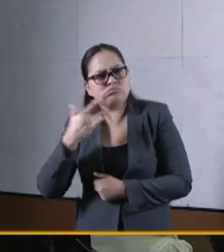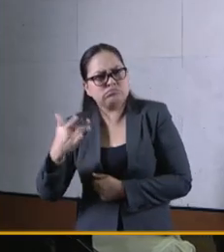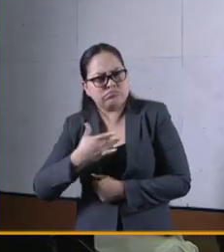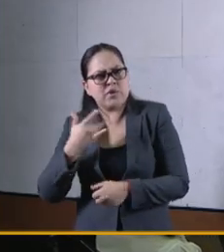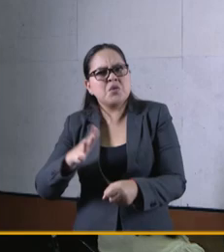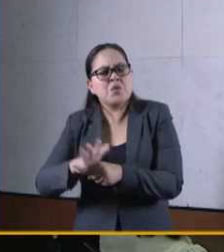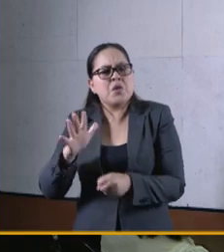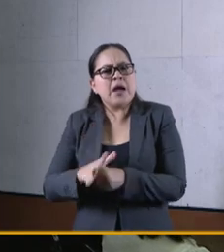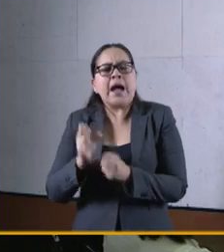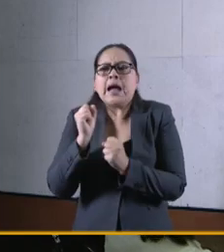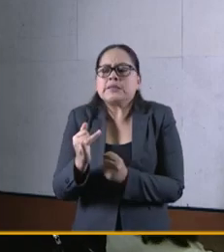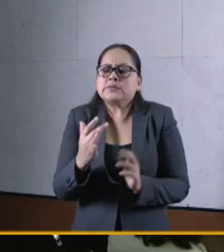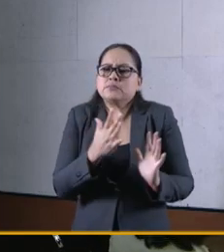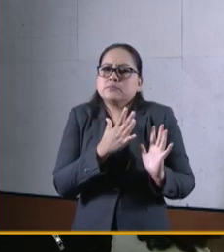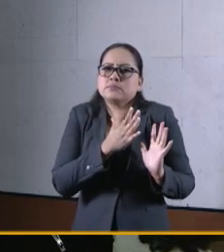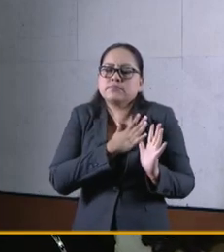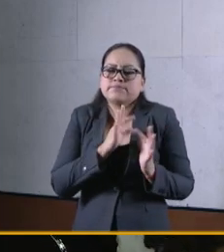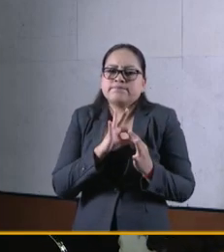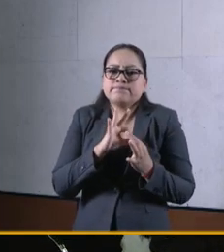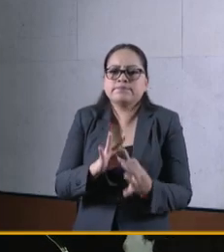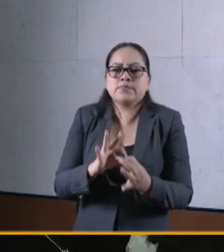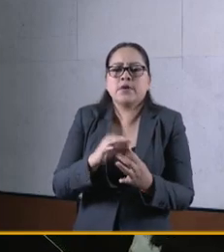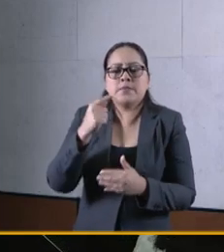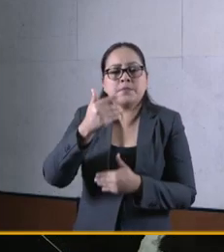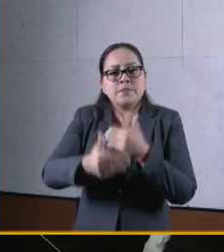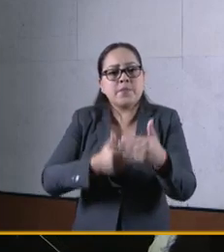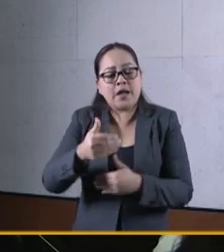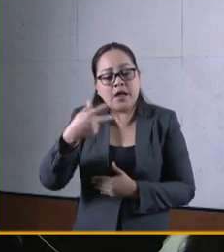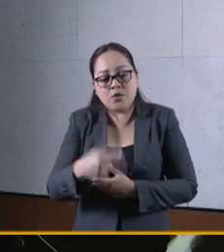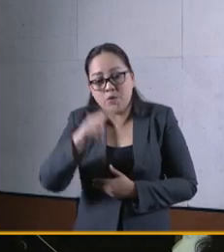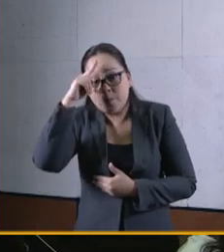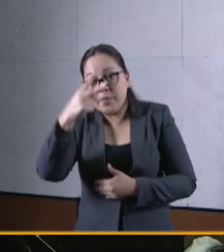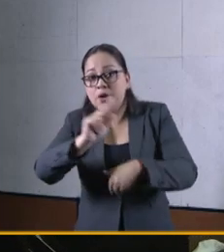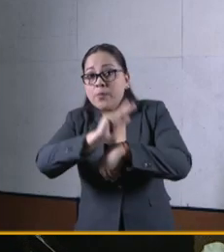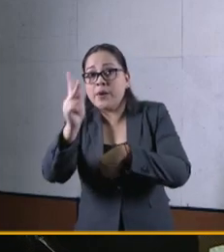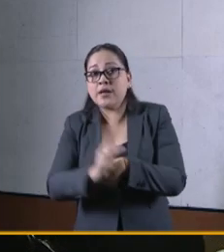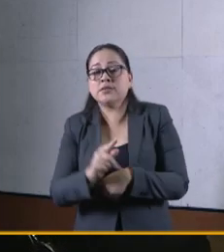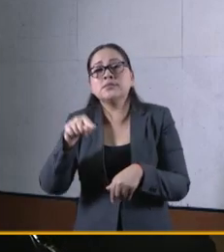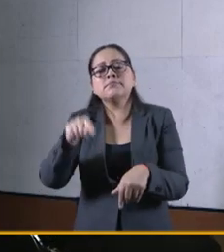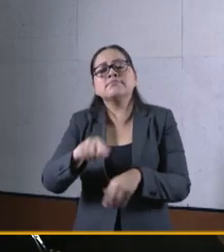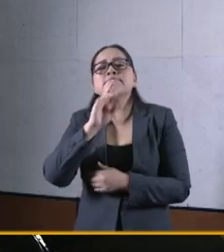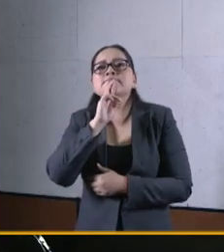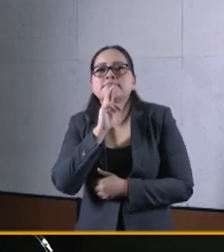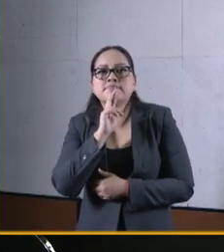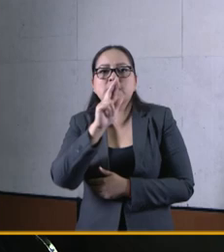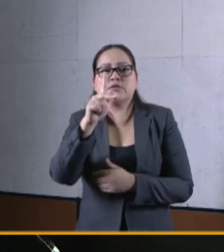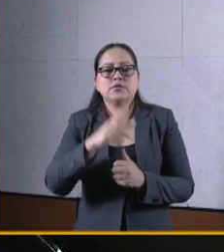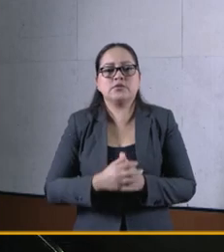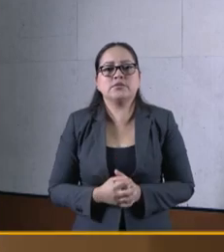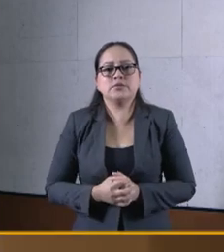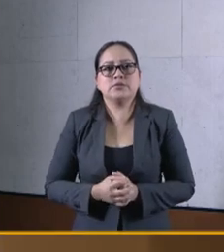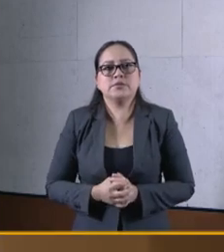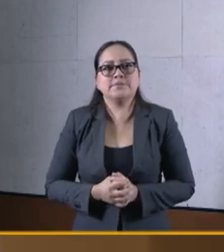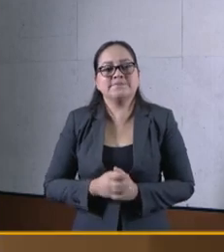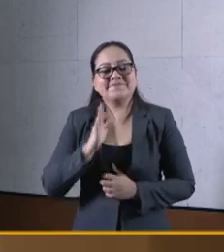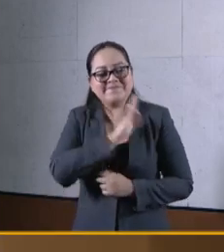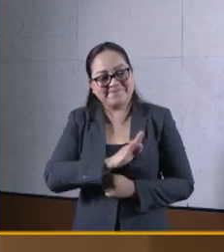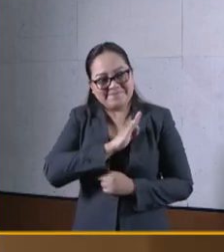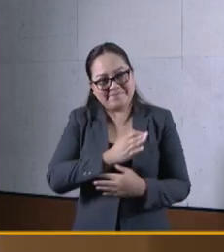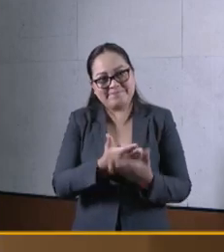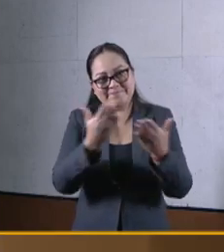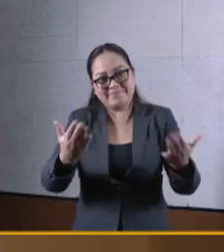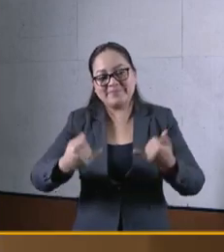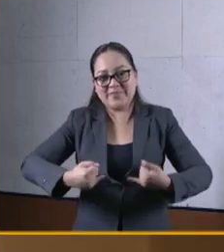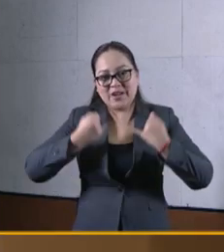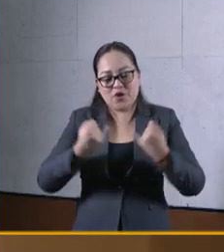muy comprometidos a hacer de nuestro méxico un país mejor enhorabuena jóvenes